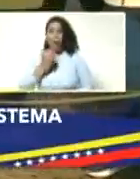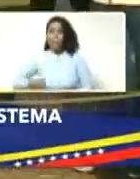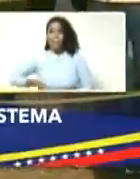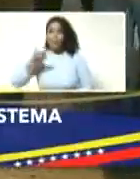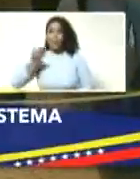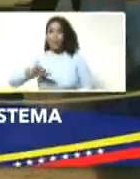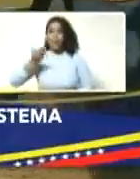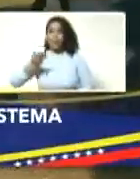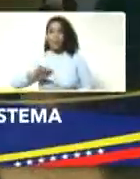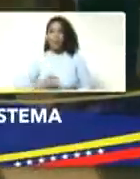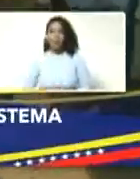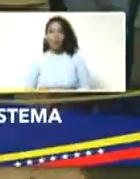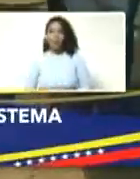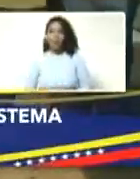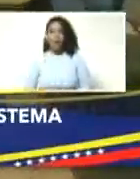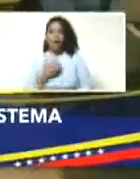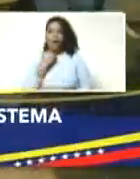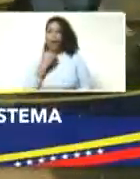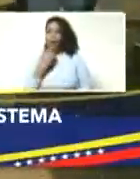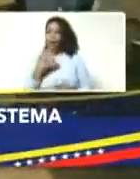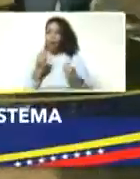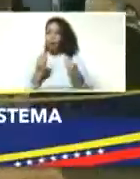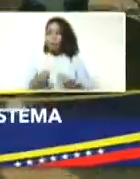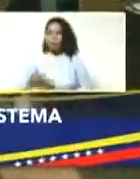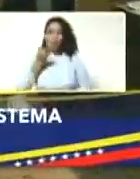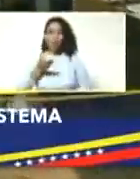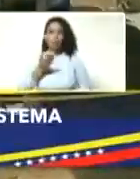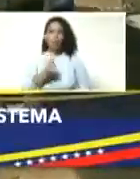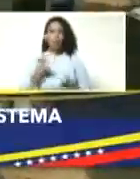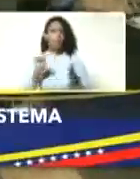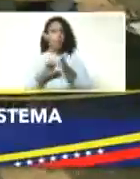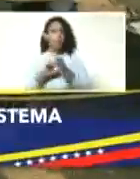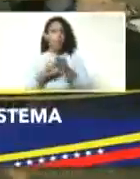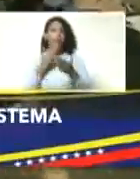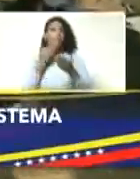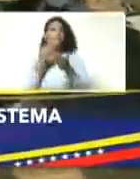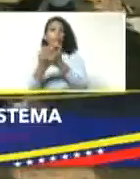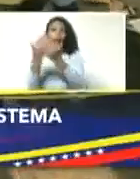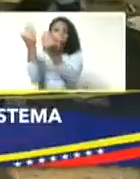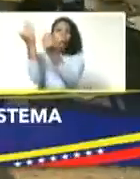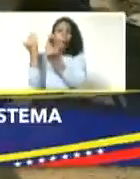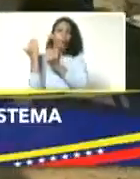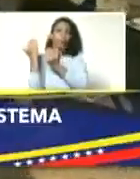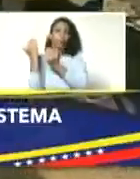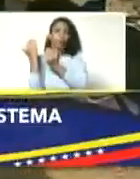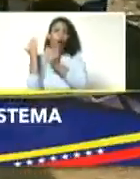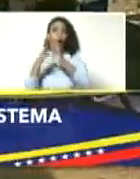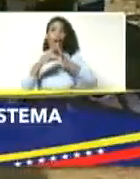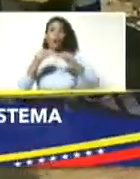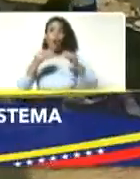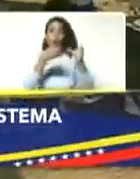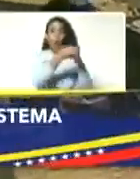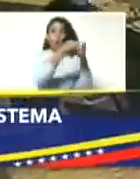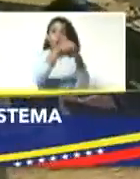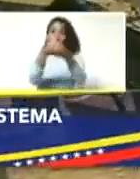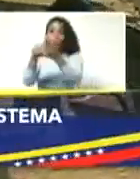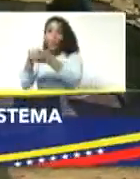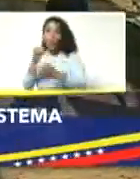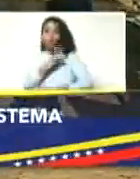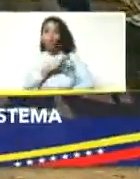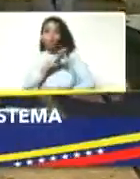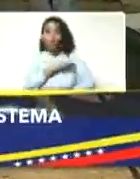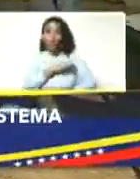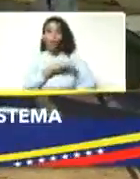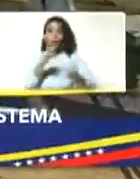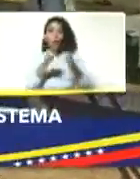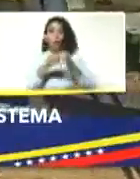Yelitza, algo importante, donde hay que pedirle apoyo a todos los sectores sociales, al